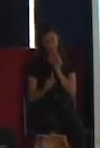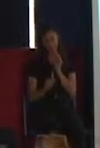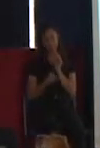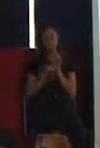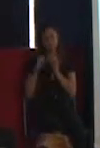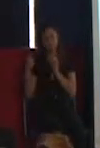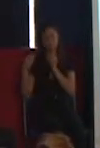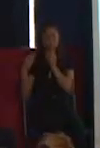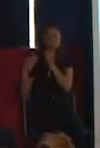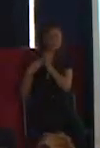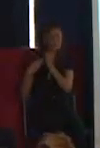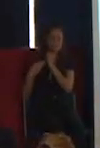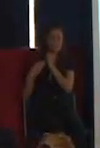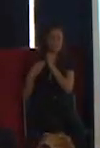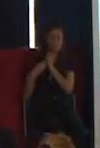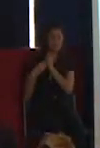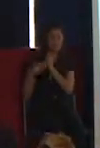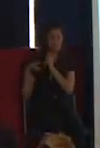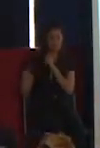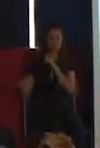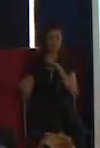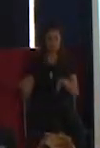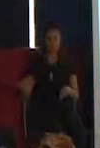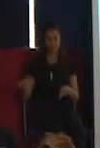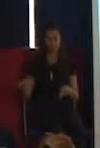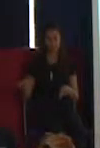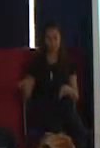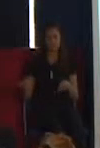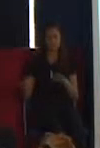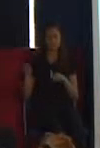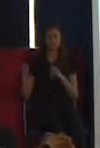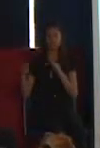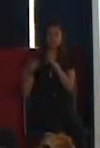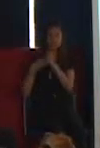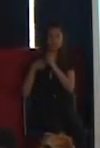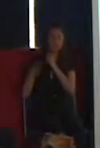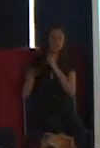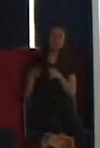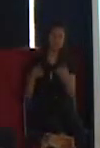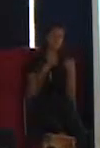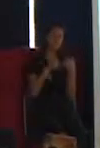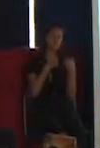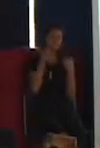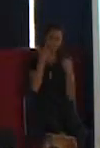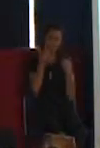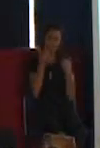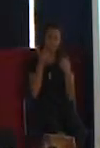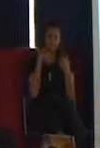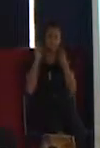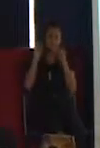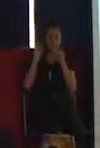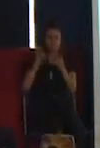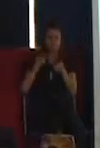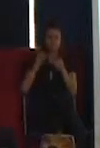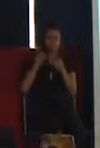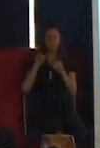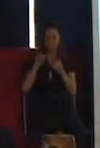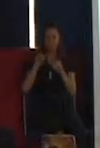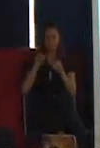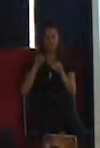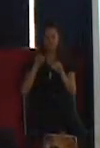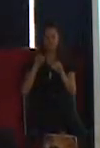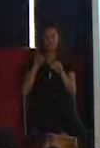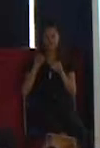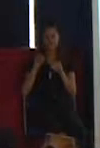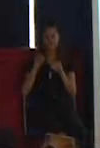y el SENA. El SENA tiene una gran responsabilidad en la formación, ¿sí?, de las